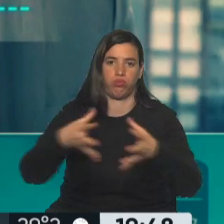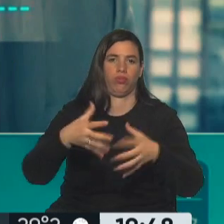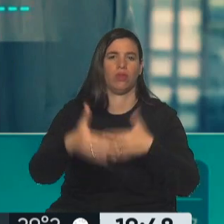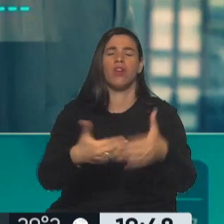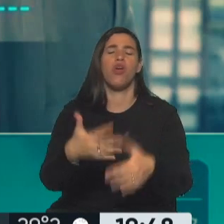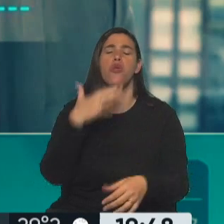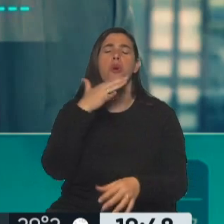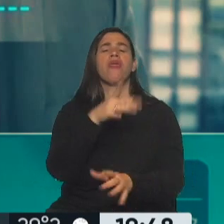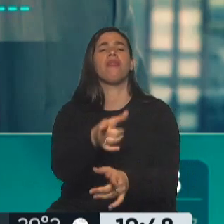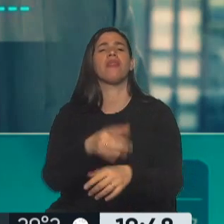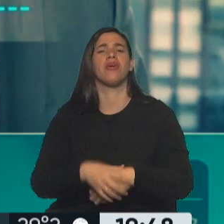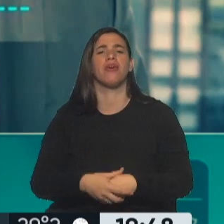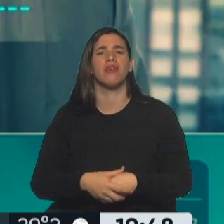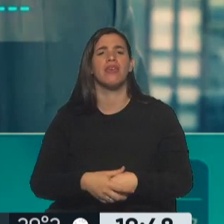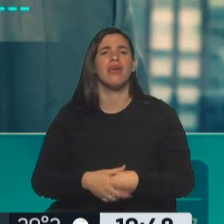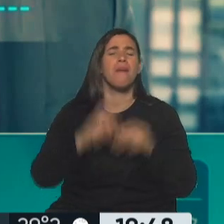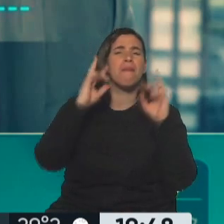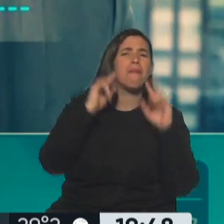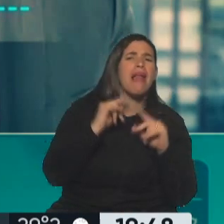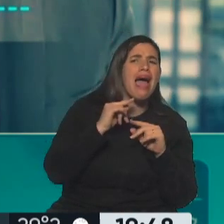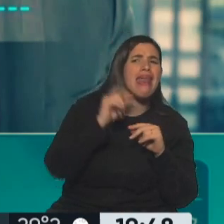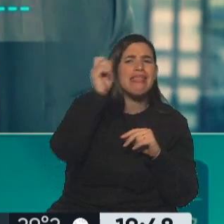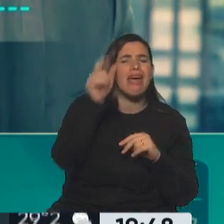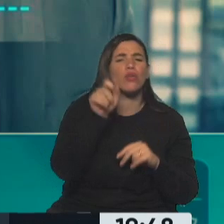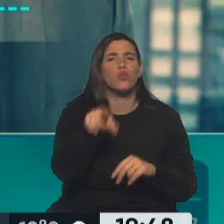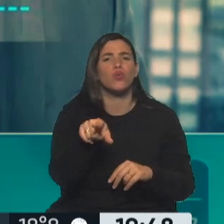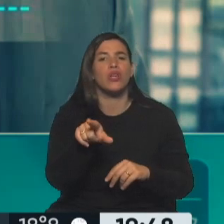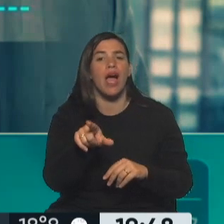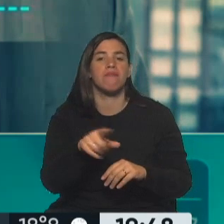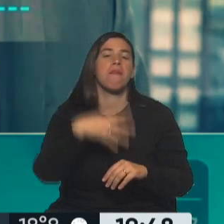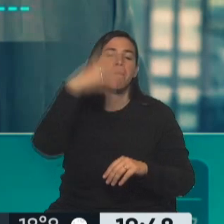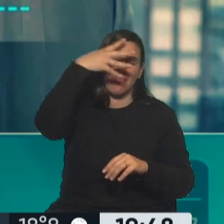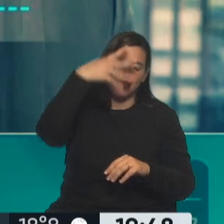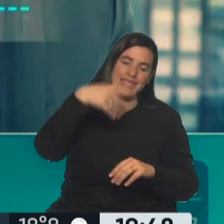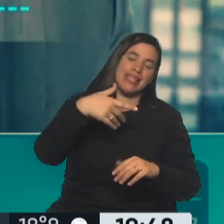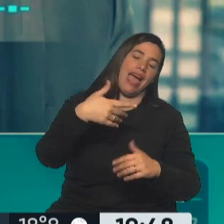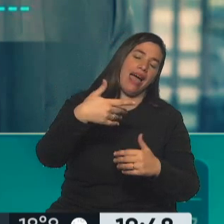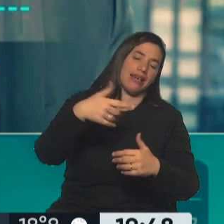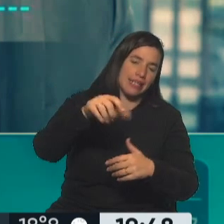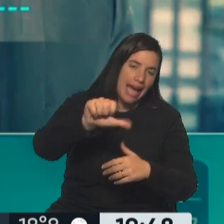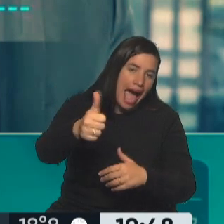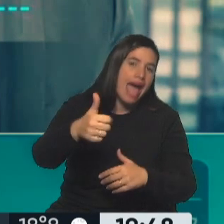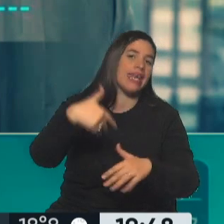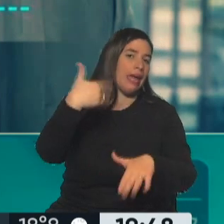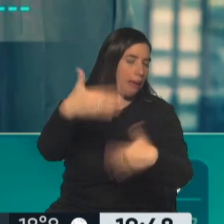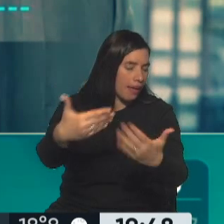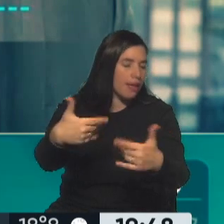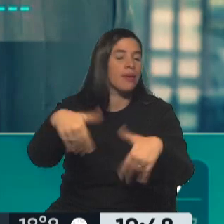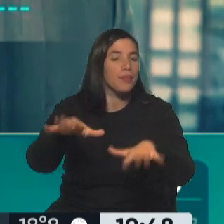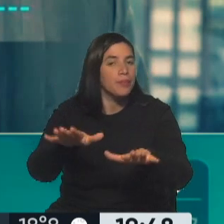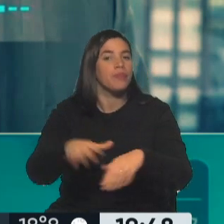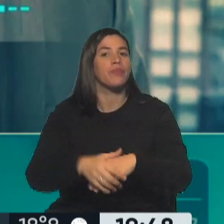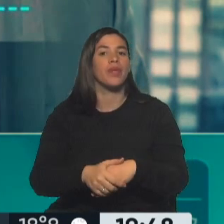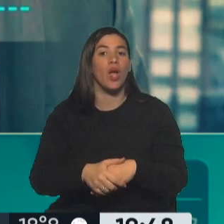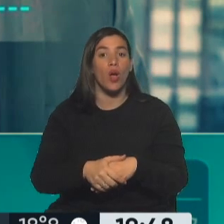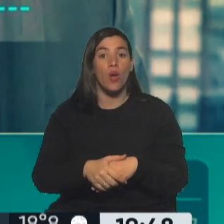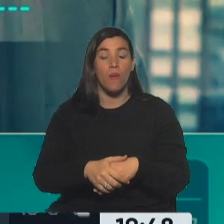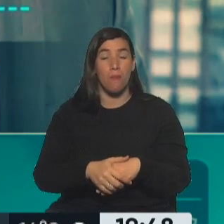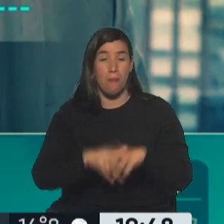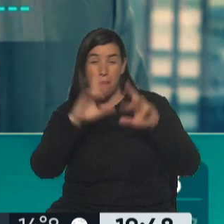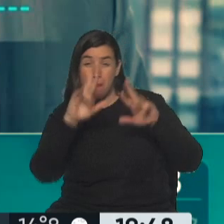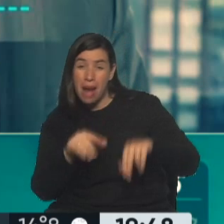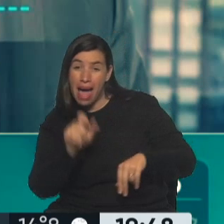inmobiliarios concentrados. Soy una alternativa a los intereses de las empresas concesionarias del Estado, que son las que manejan la ciudad. Yo creo que lo que hay que hacer es que hay